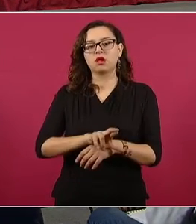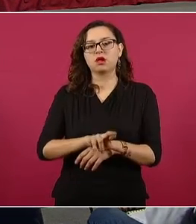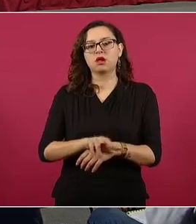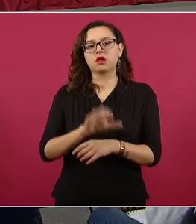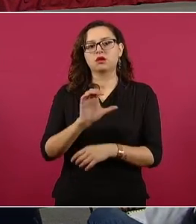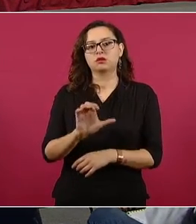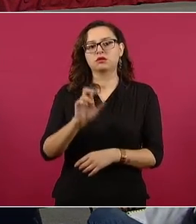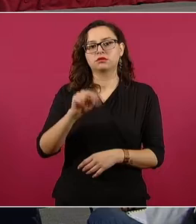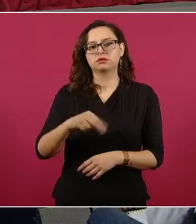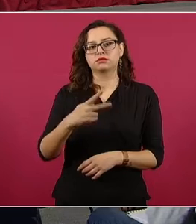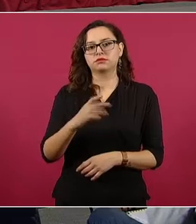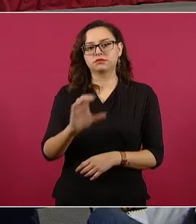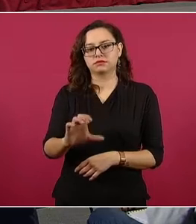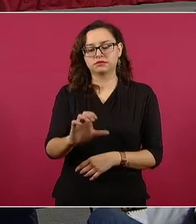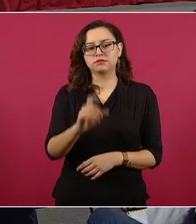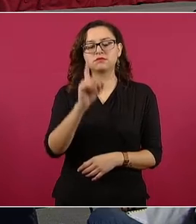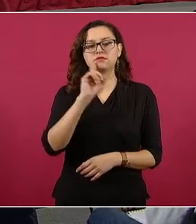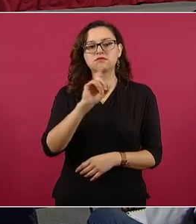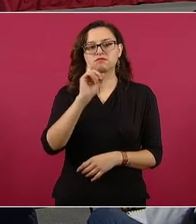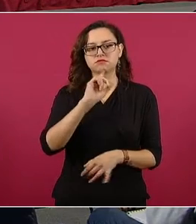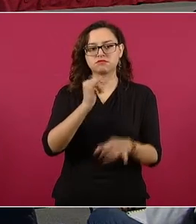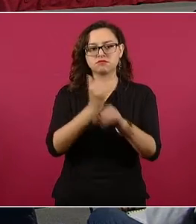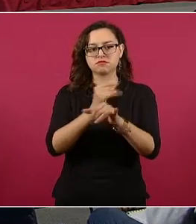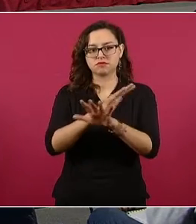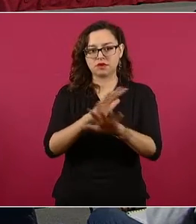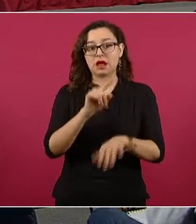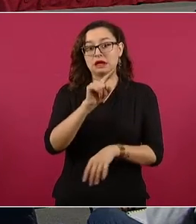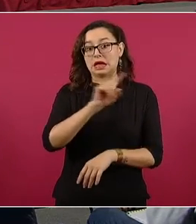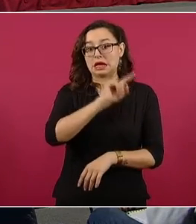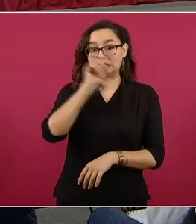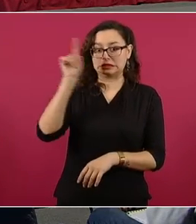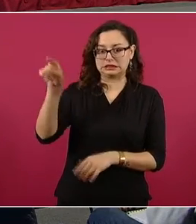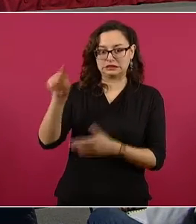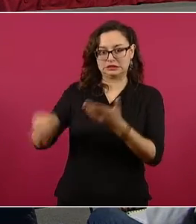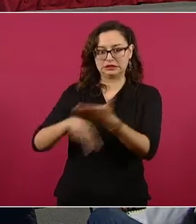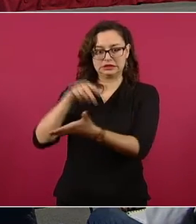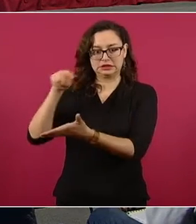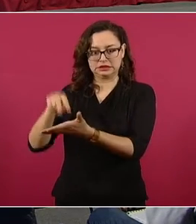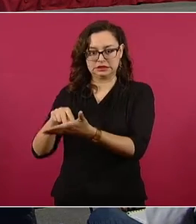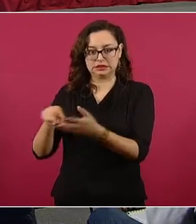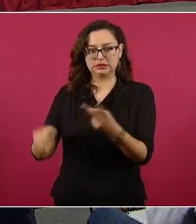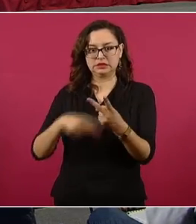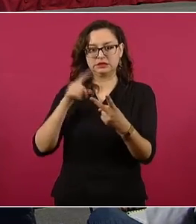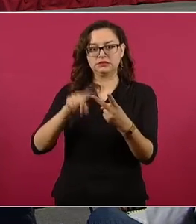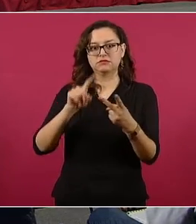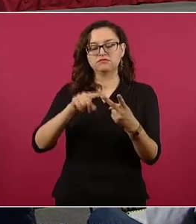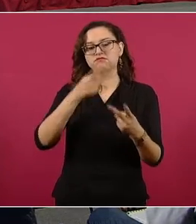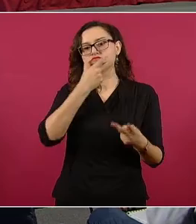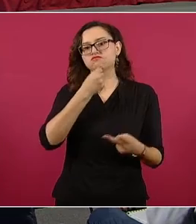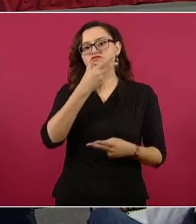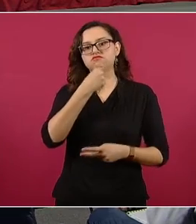Ella va a informarnos y también el general Agustín Radilla,